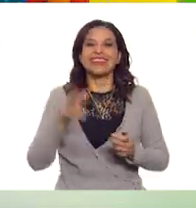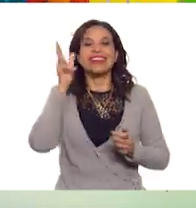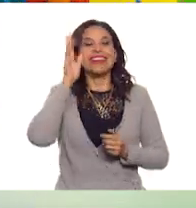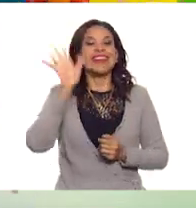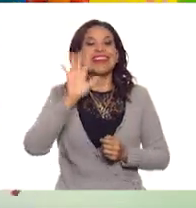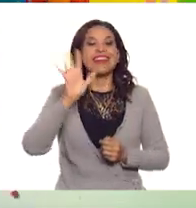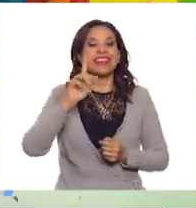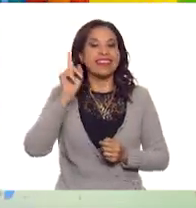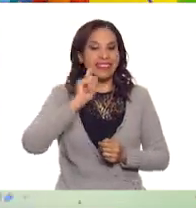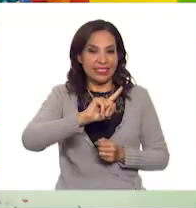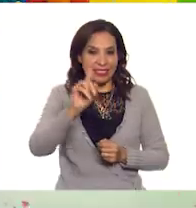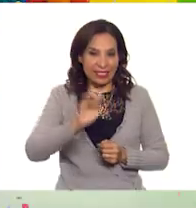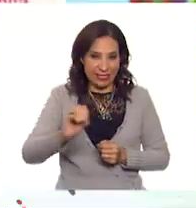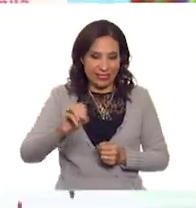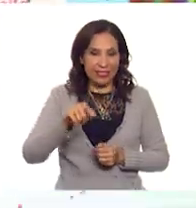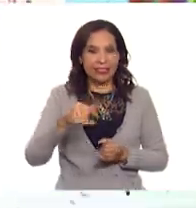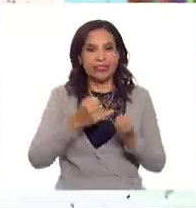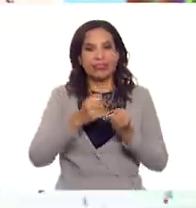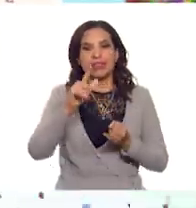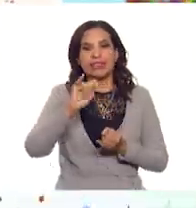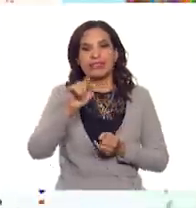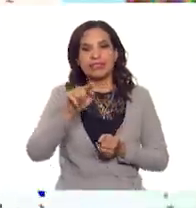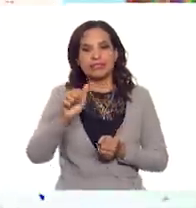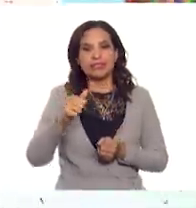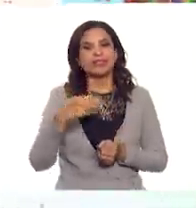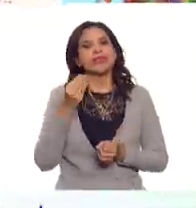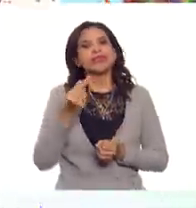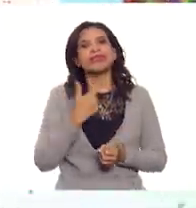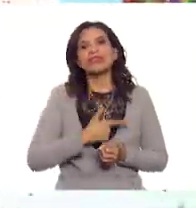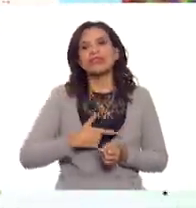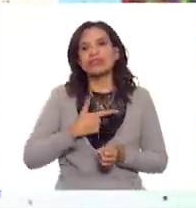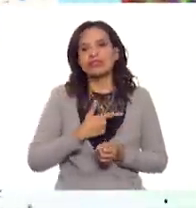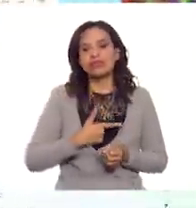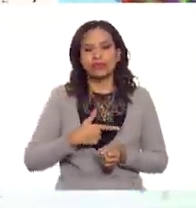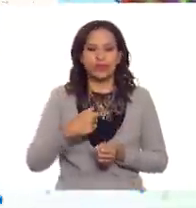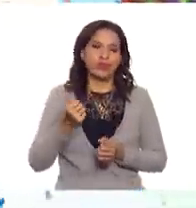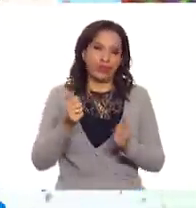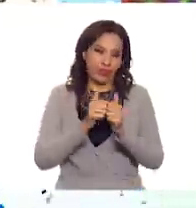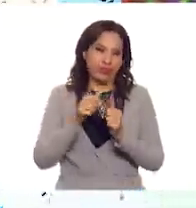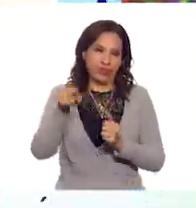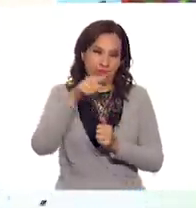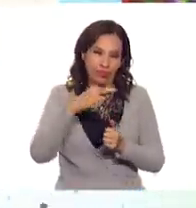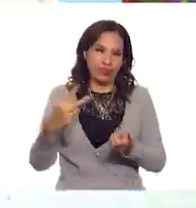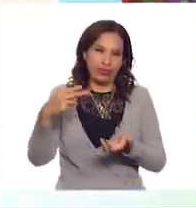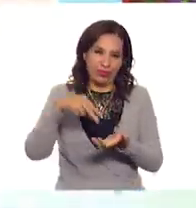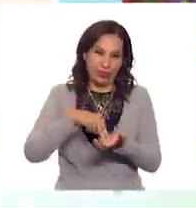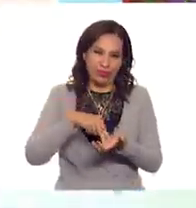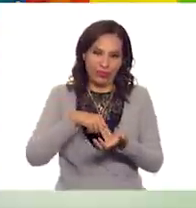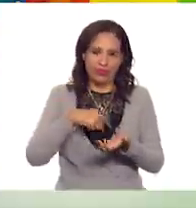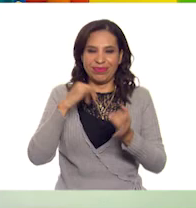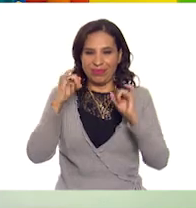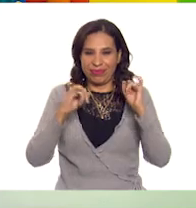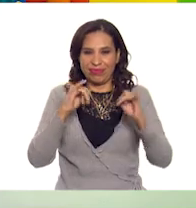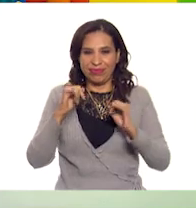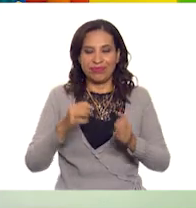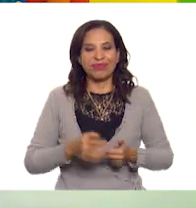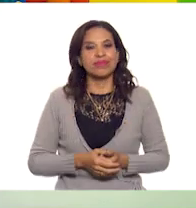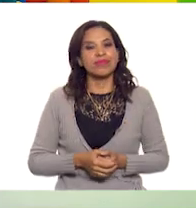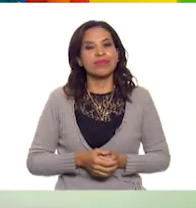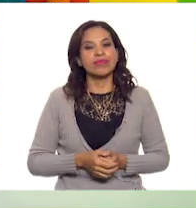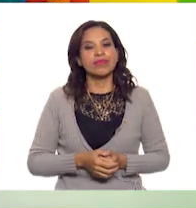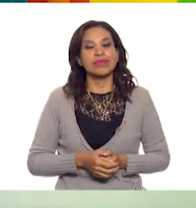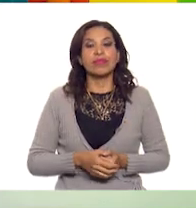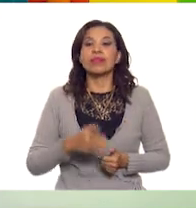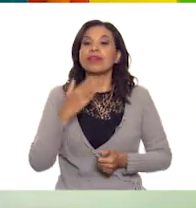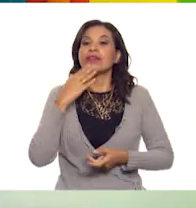¡Hola, Sohar! ¡Hola, Itza! ¡Hola, Ajolisto! ¡Me da mucho gusto estar aquí con ustedes! ¡Sí!